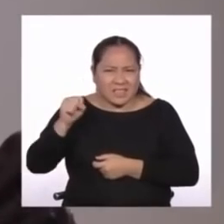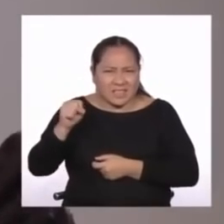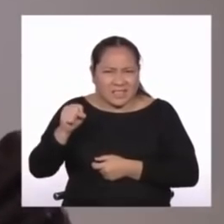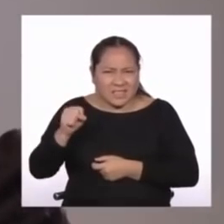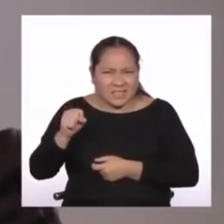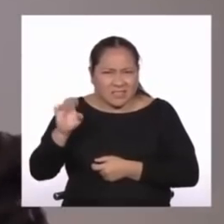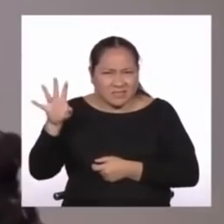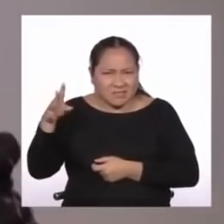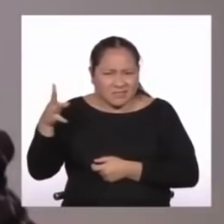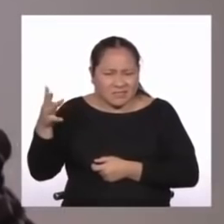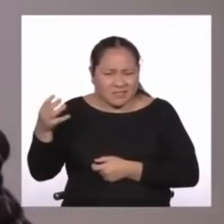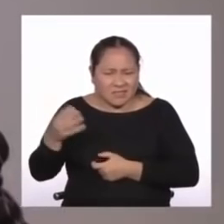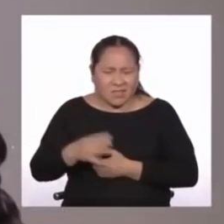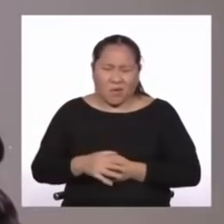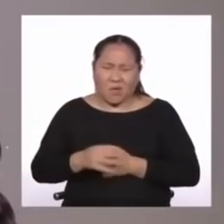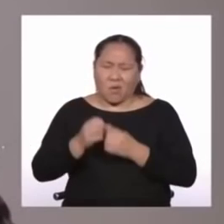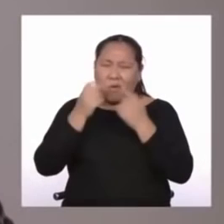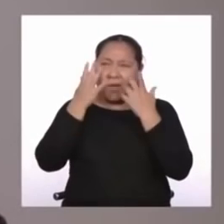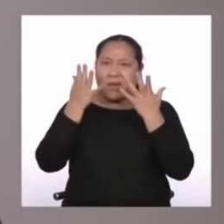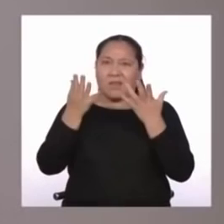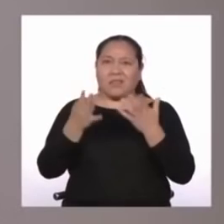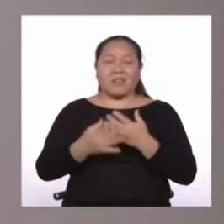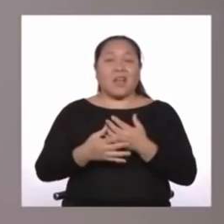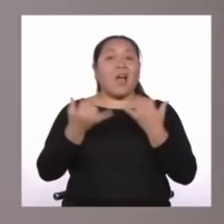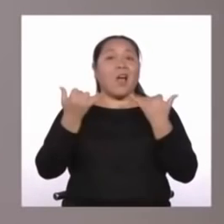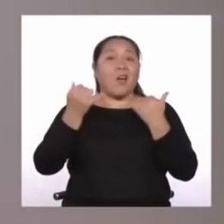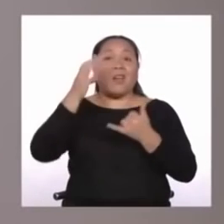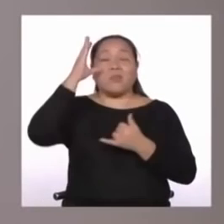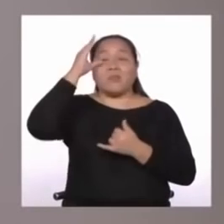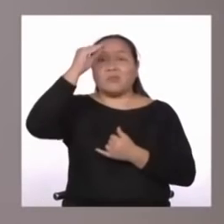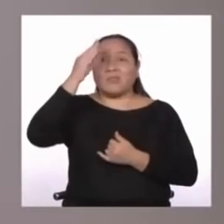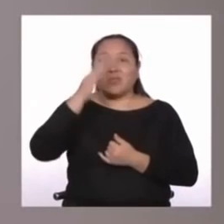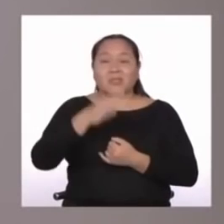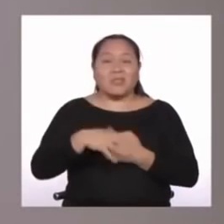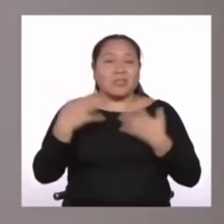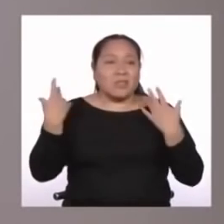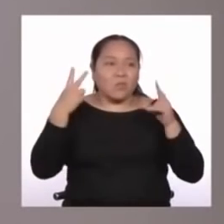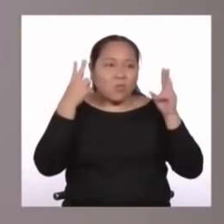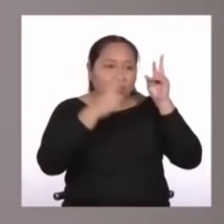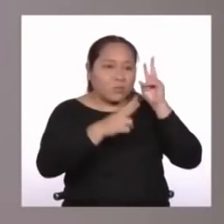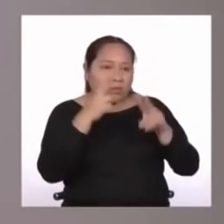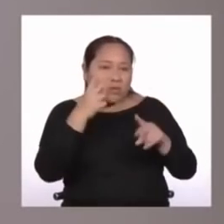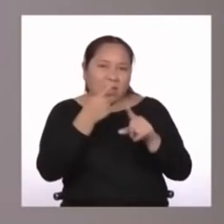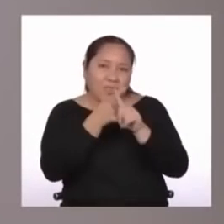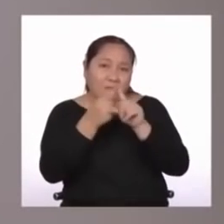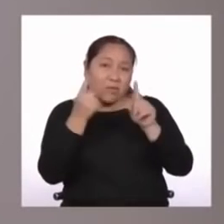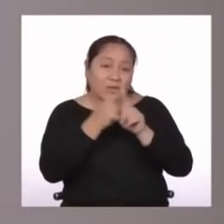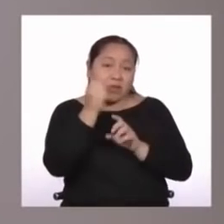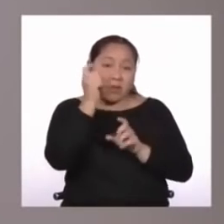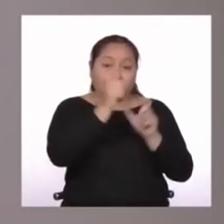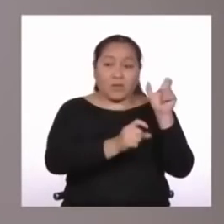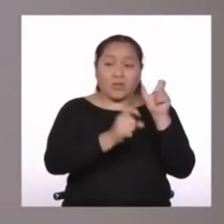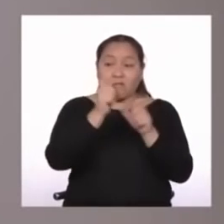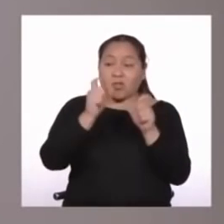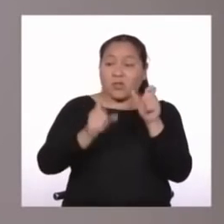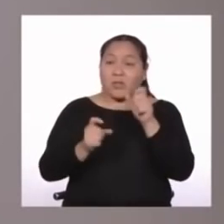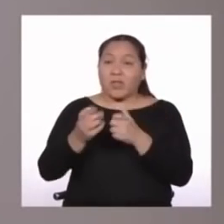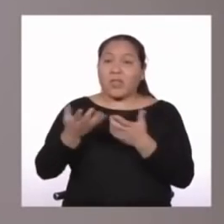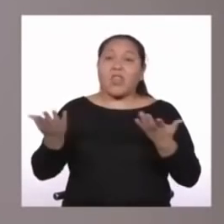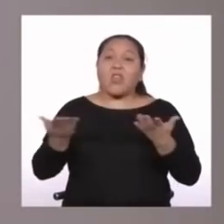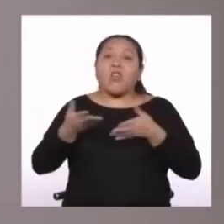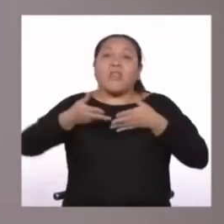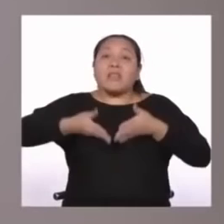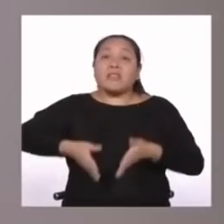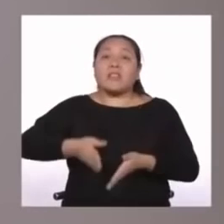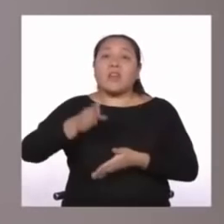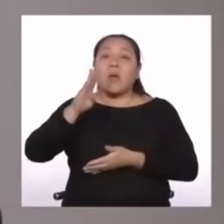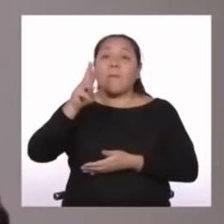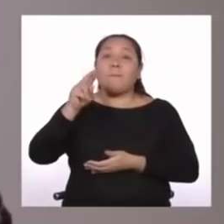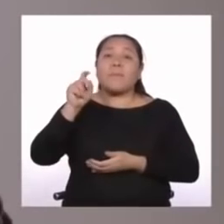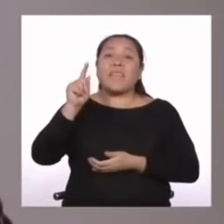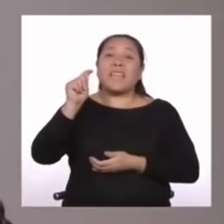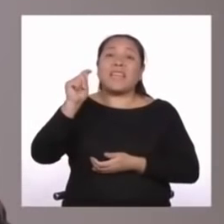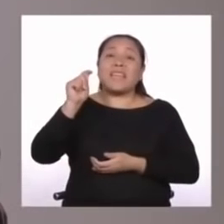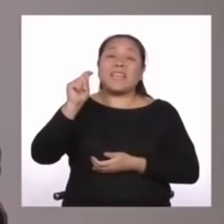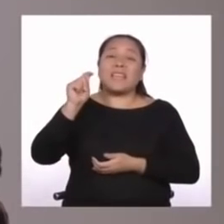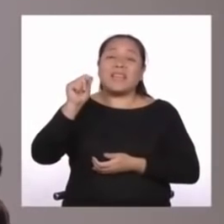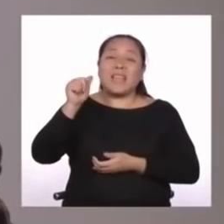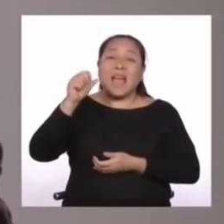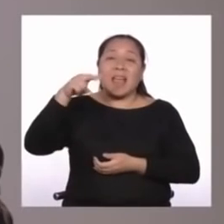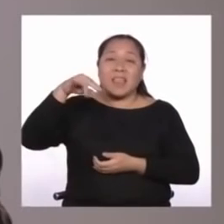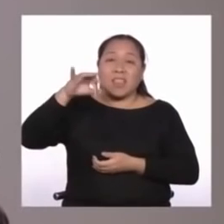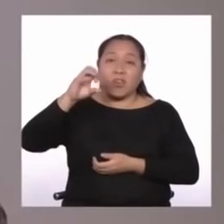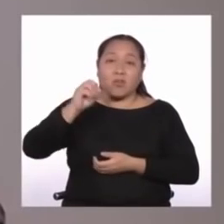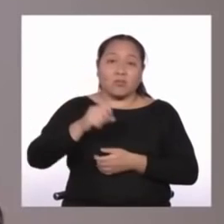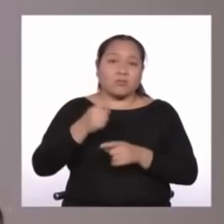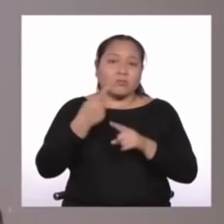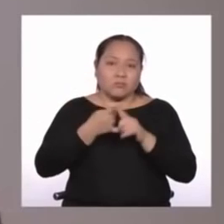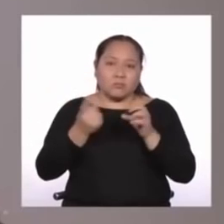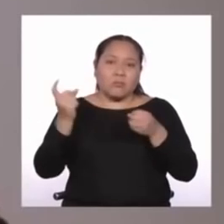Bueno, chicas y chicos, en el video acabamos de ver diversos personajes británicos que participaron en distintos espacios y